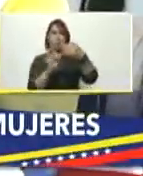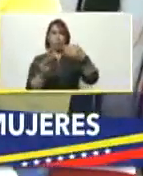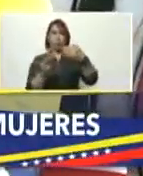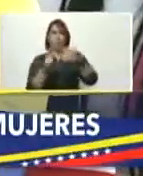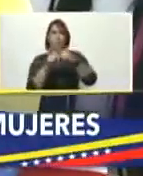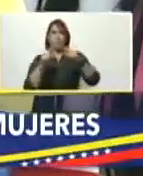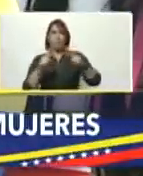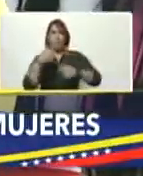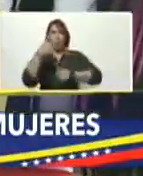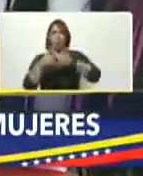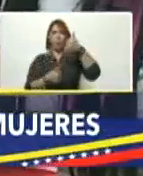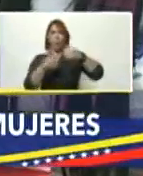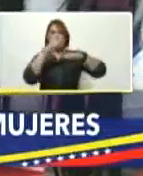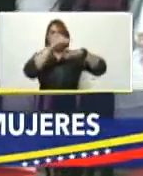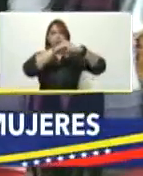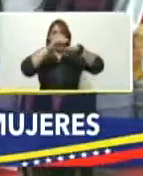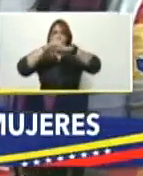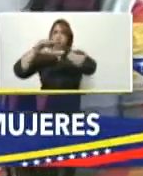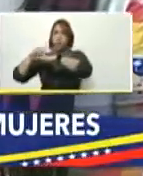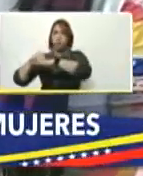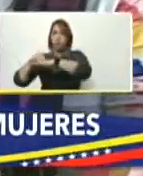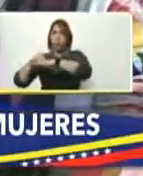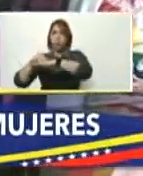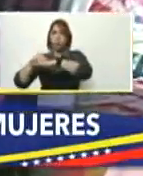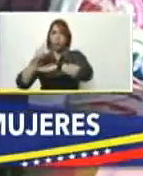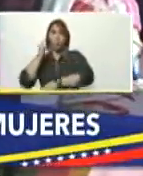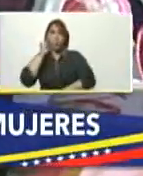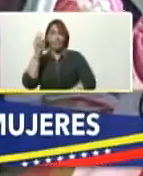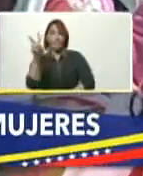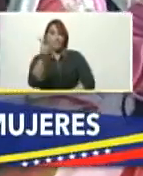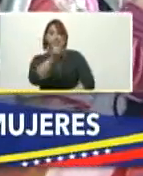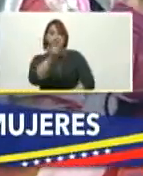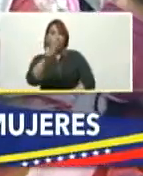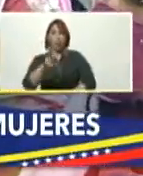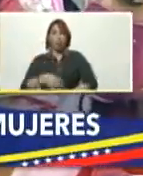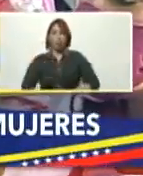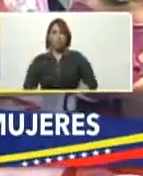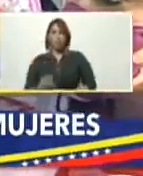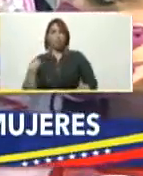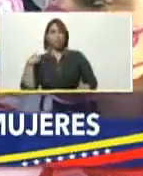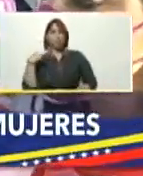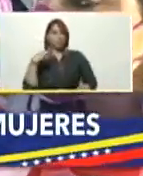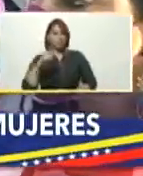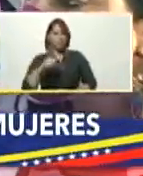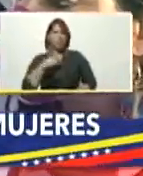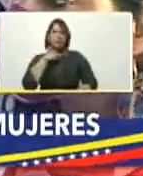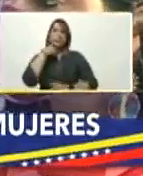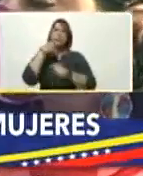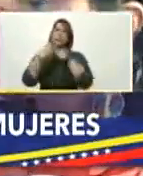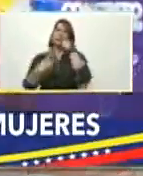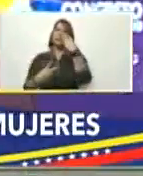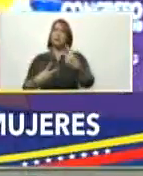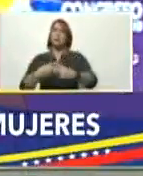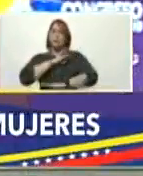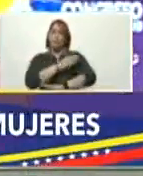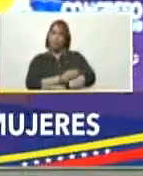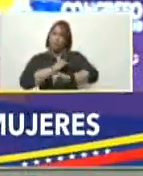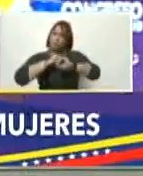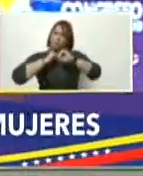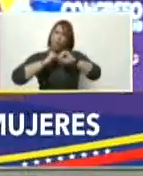sido convocada. Que las mujeres venezolanas tengan la voz afinada